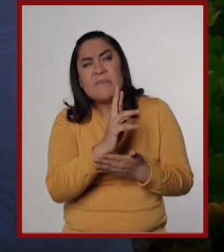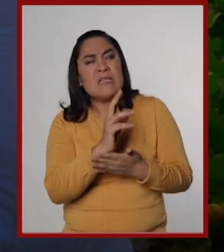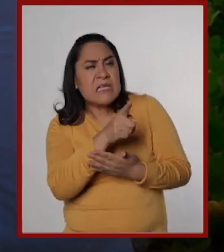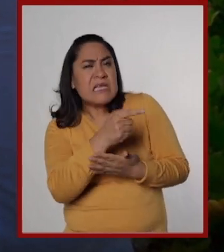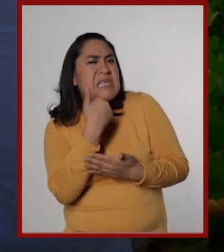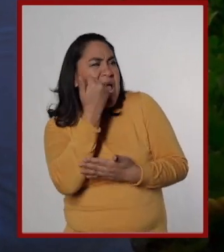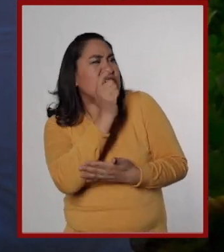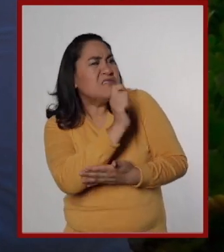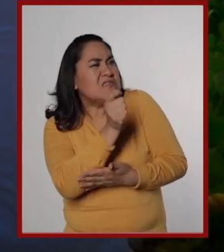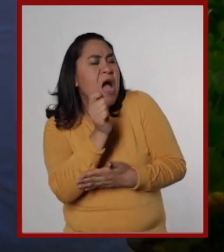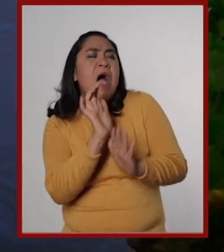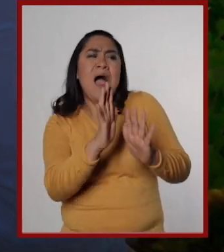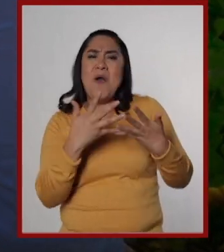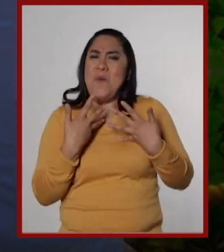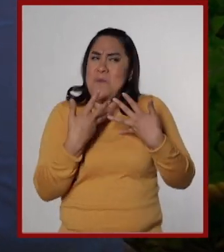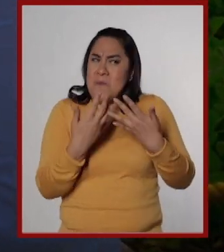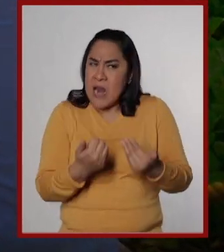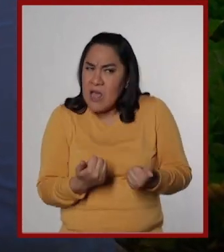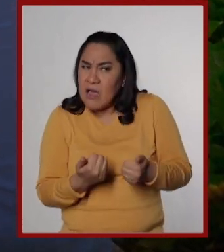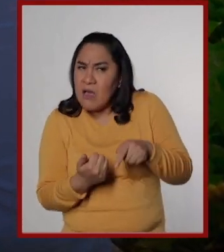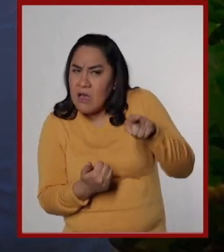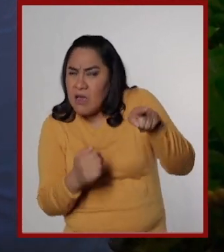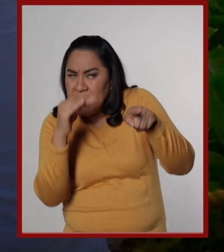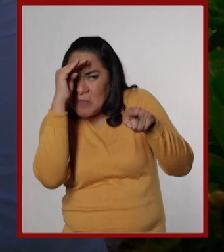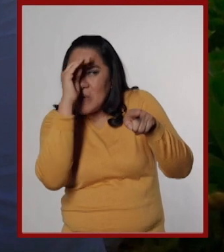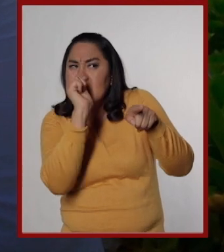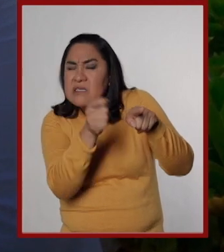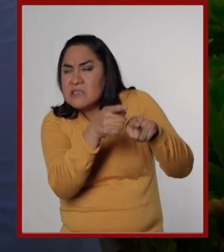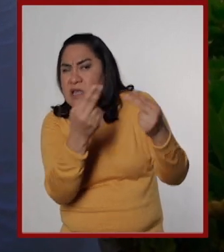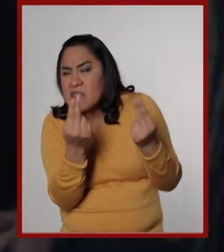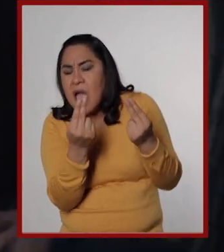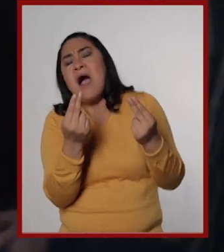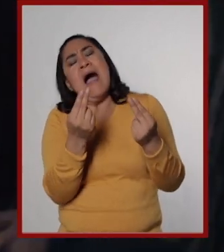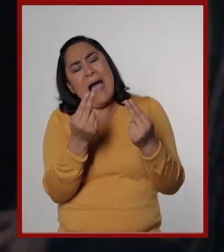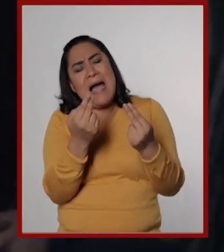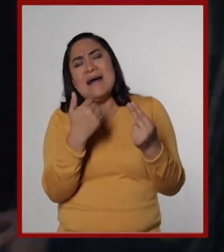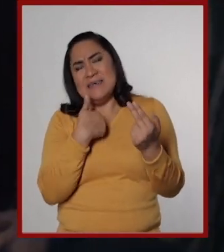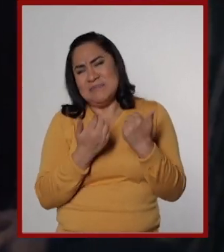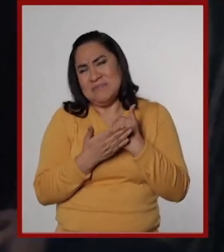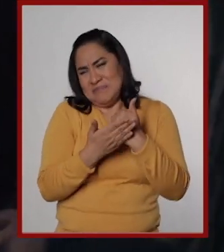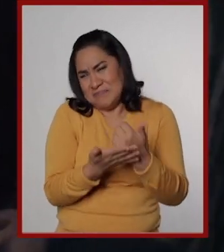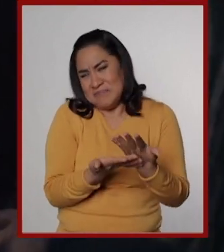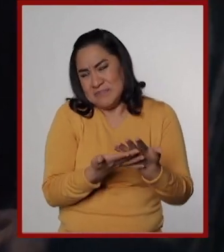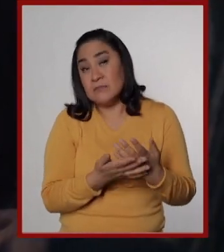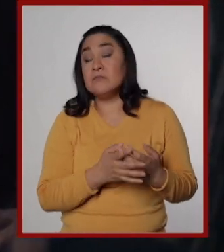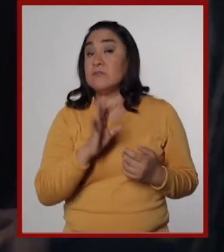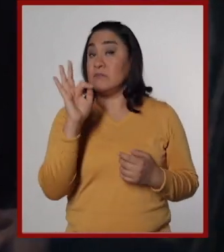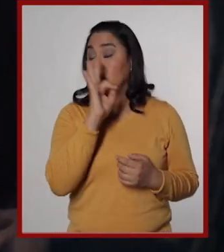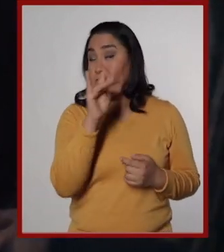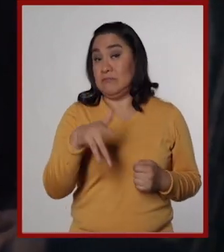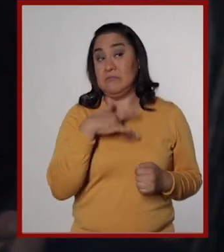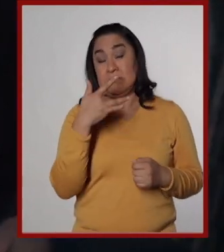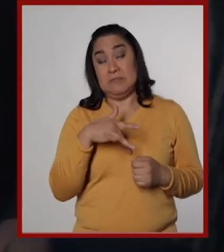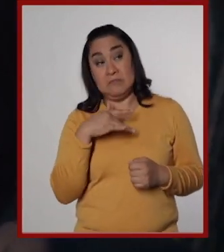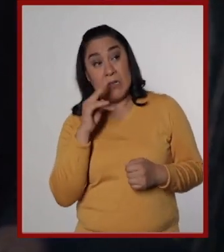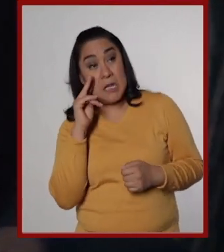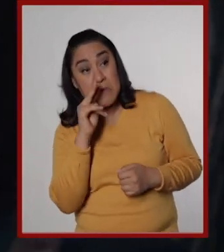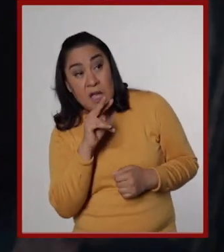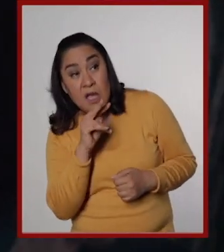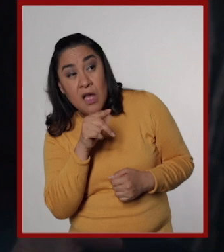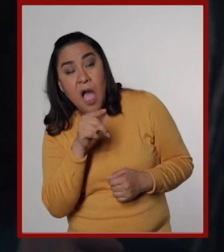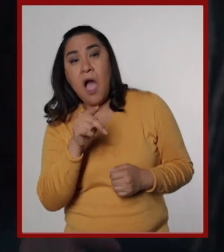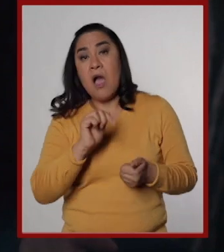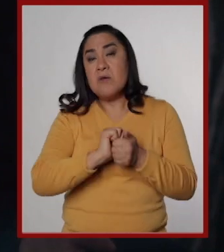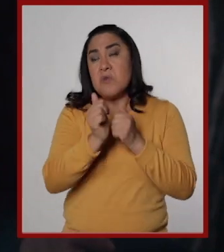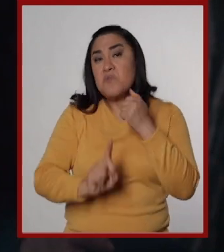comprender realmente qué es lo que el otro está pensando y qué es lo que el otro está necesitando, porque si lo vemos desde la perspectiva de un conflicto,